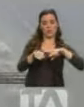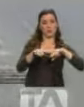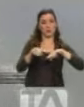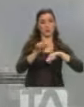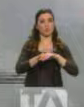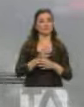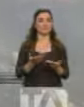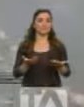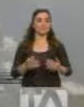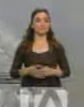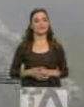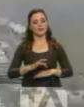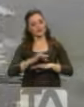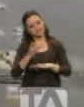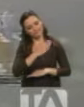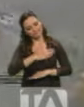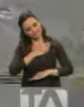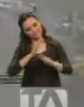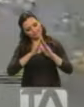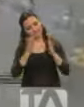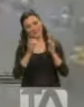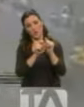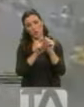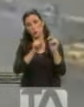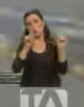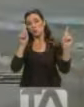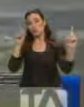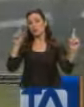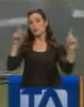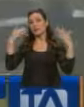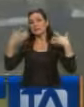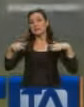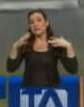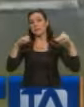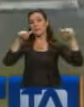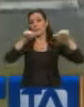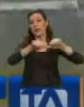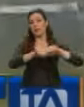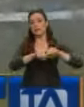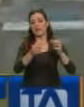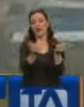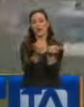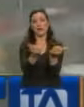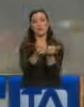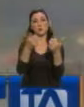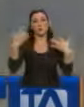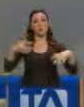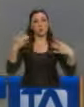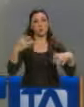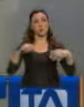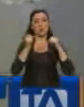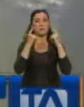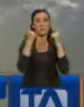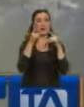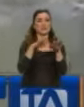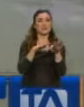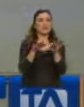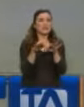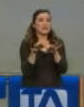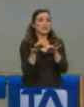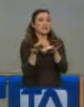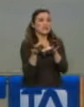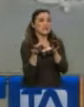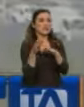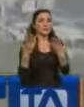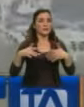son las 7:51, salga más tempranito si vive por allá, porque esto sí que es un verdadero cuello de botella. Es impresionante el tráfico que hay por esta zona.